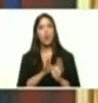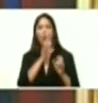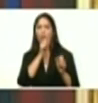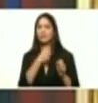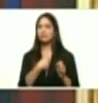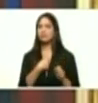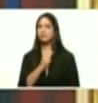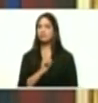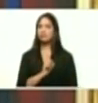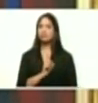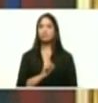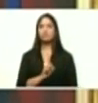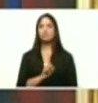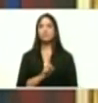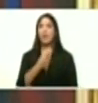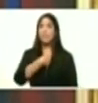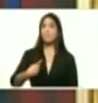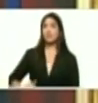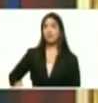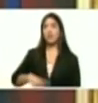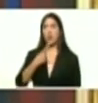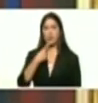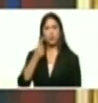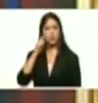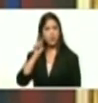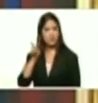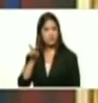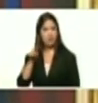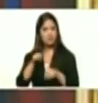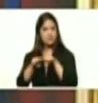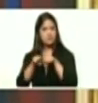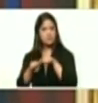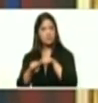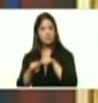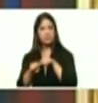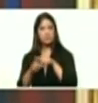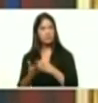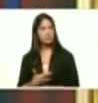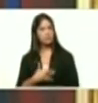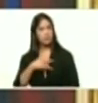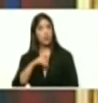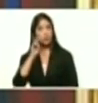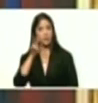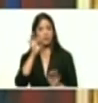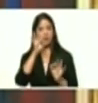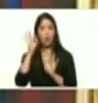no, eso no es conmigo, el presidente lo dijo, por no sé quién, ¿te diste cuenta? como lo vio,